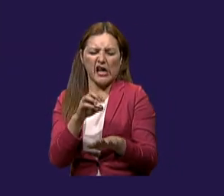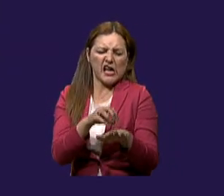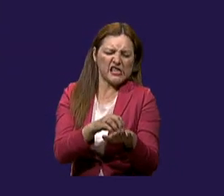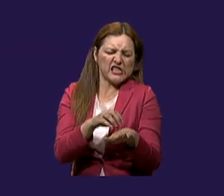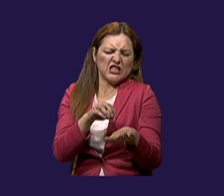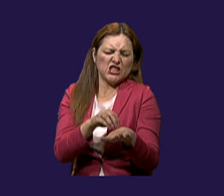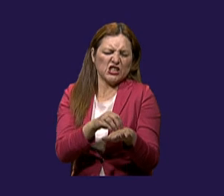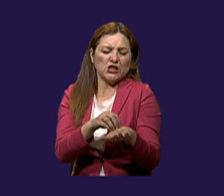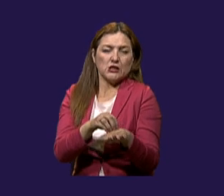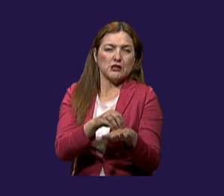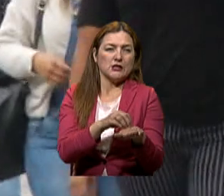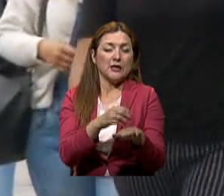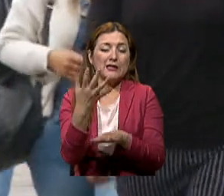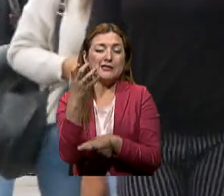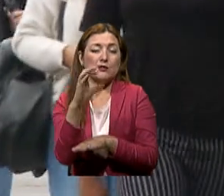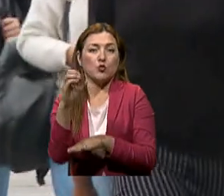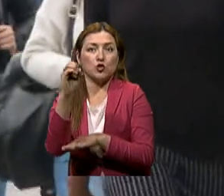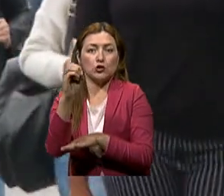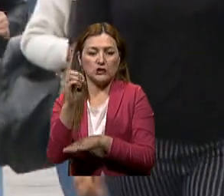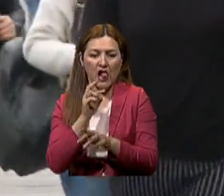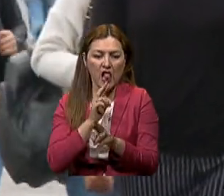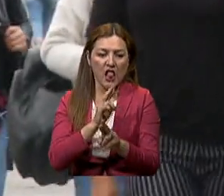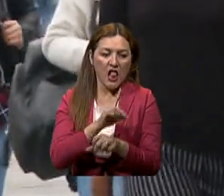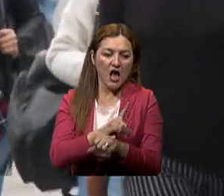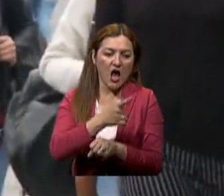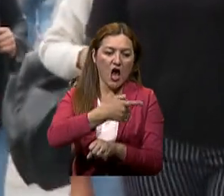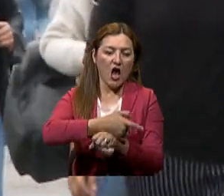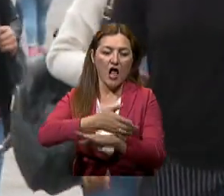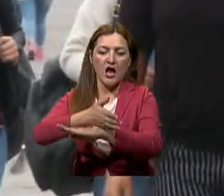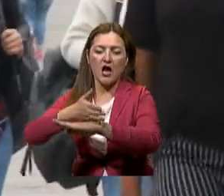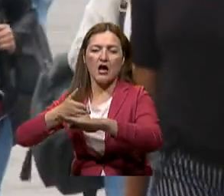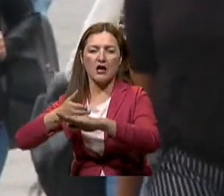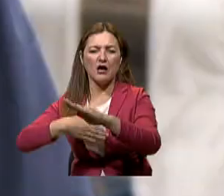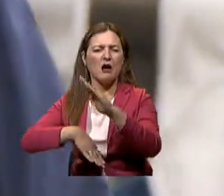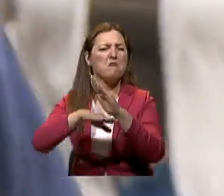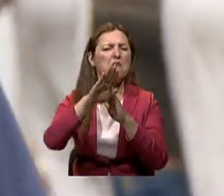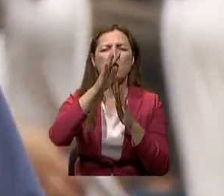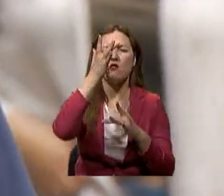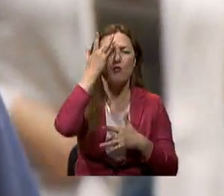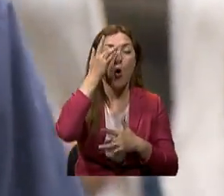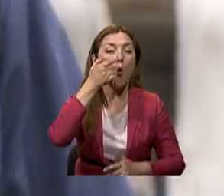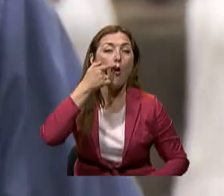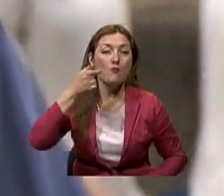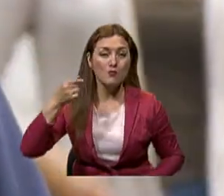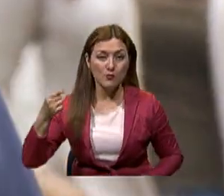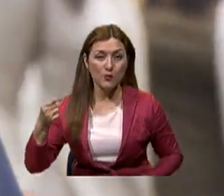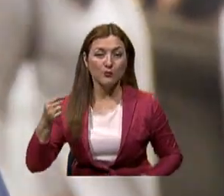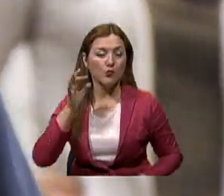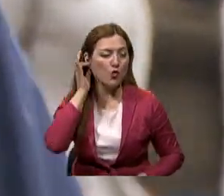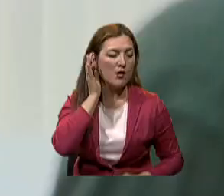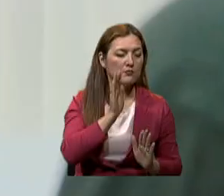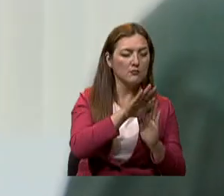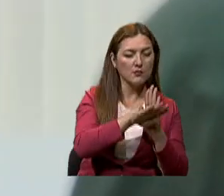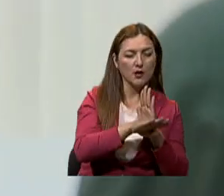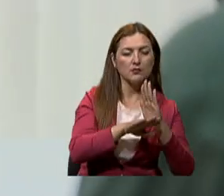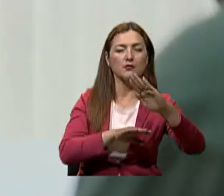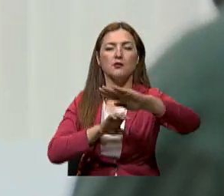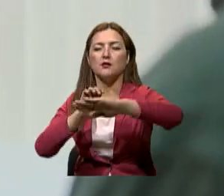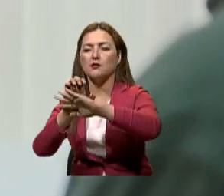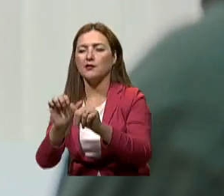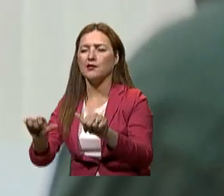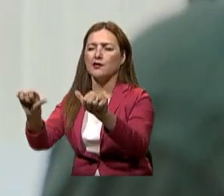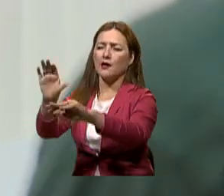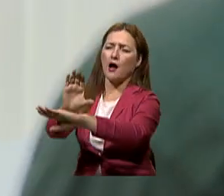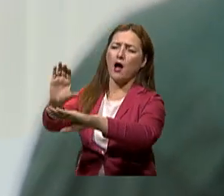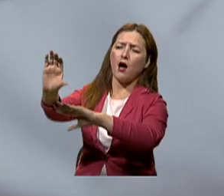15% terminan en amputaciones. Esta patología se presenta más en hombres que en mujeres. Y en Ecuador la mayoría de casos se asientan en áreas